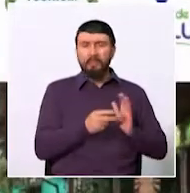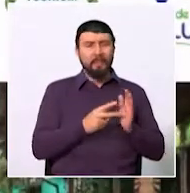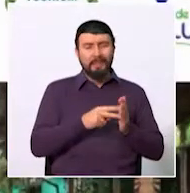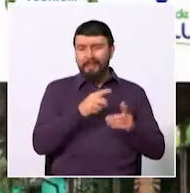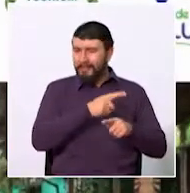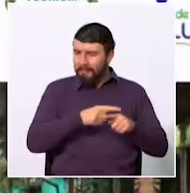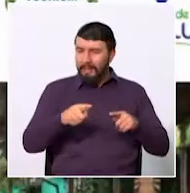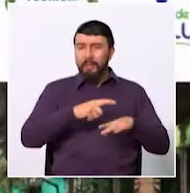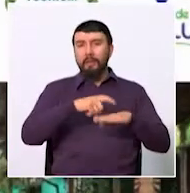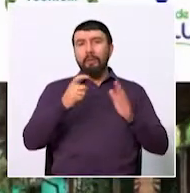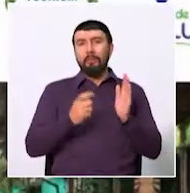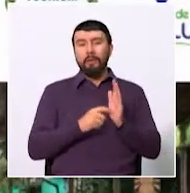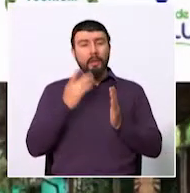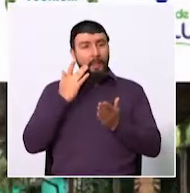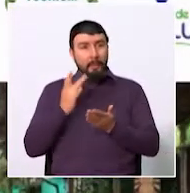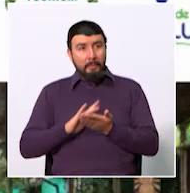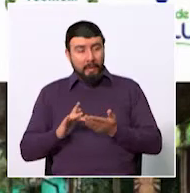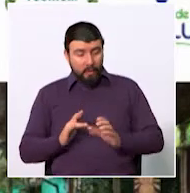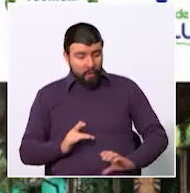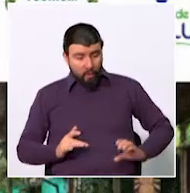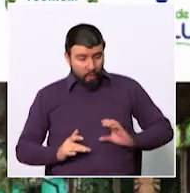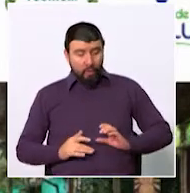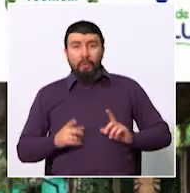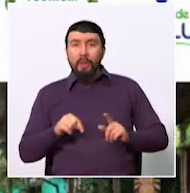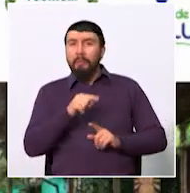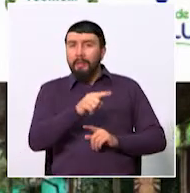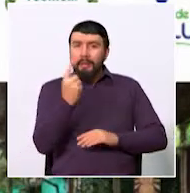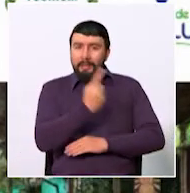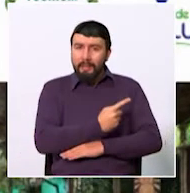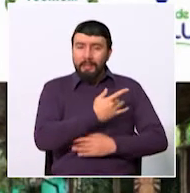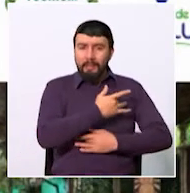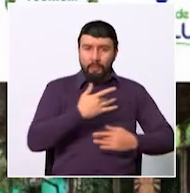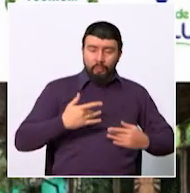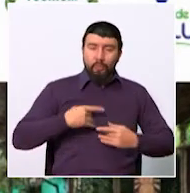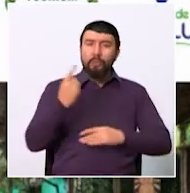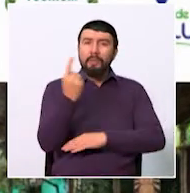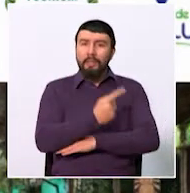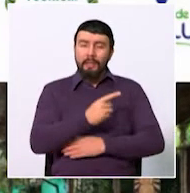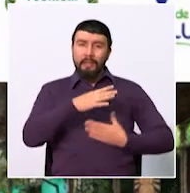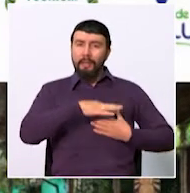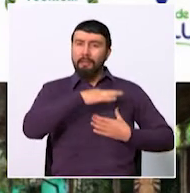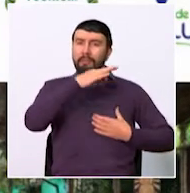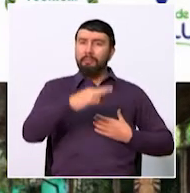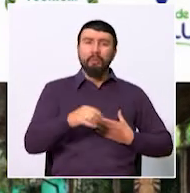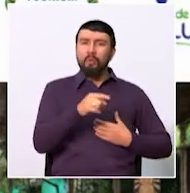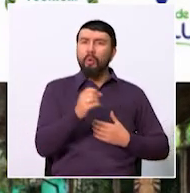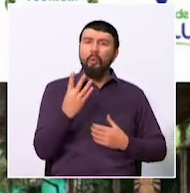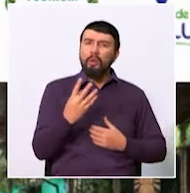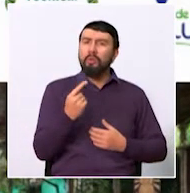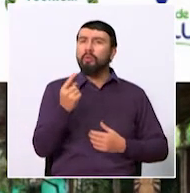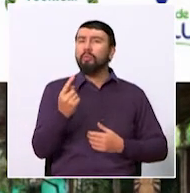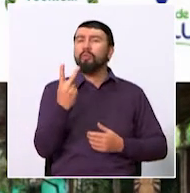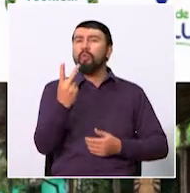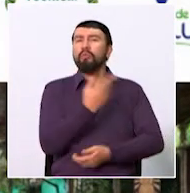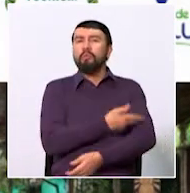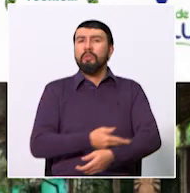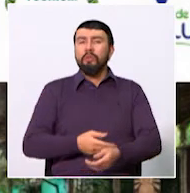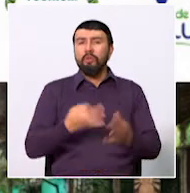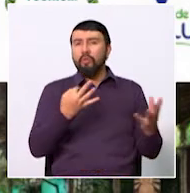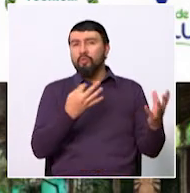limpieza de colon y las irrigaciones y en todos incluyen medicamentos ese programa cuesta 2 millones 800